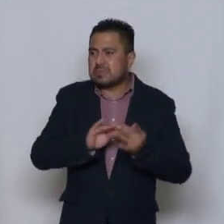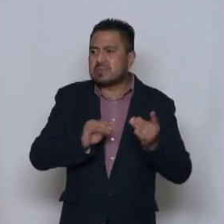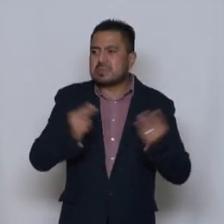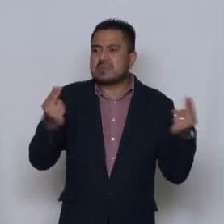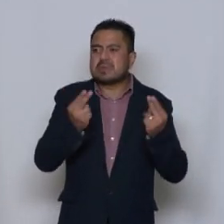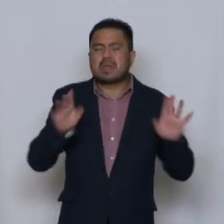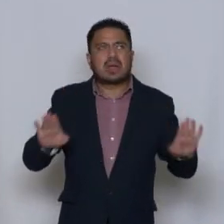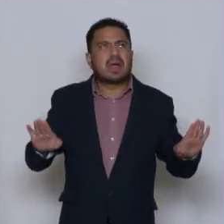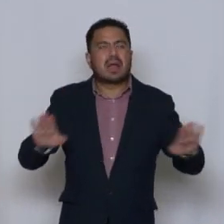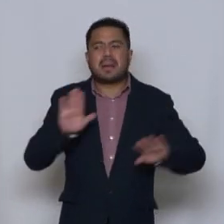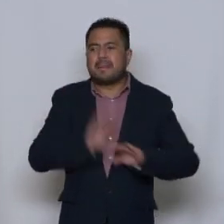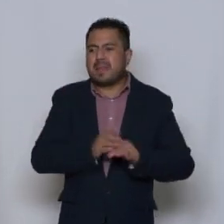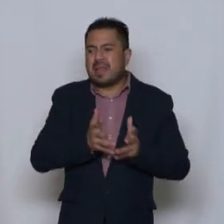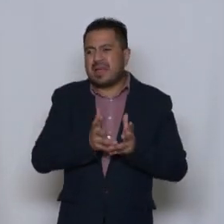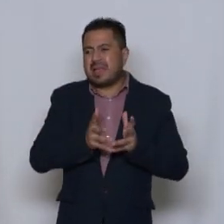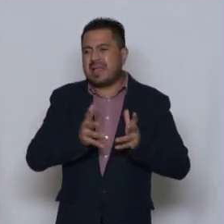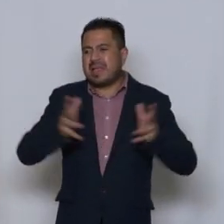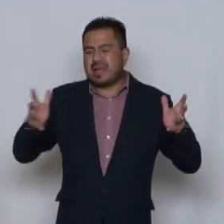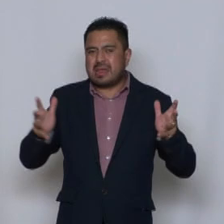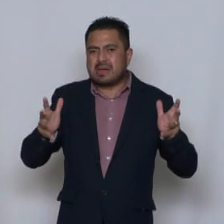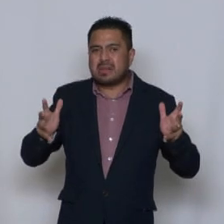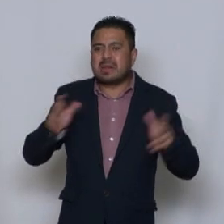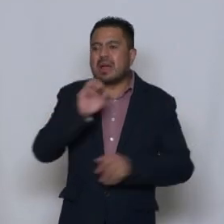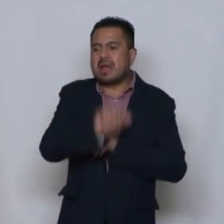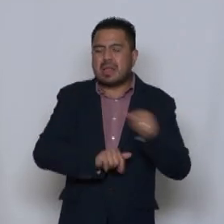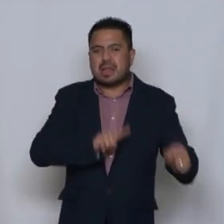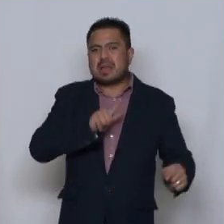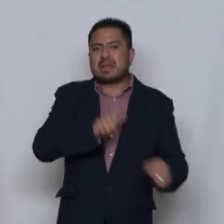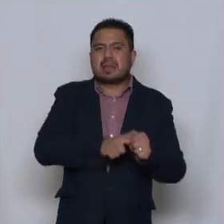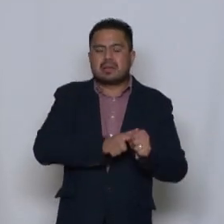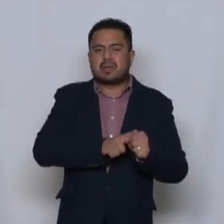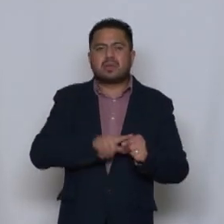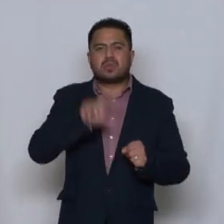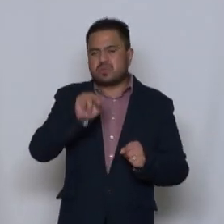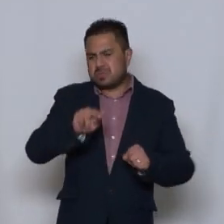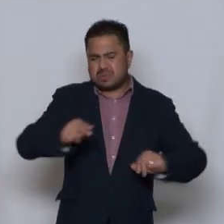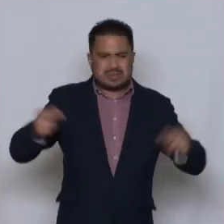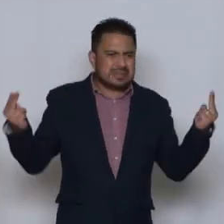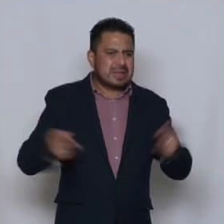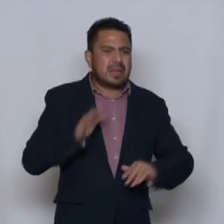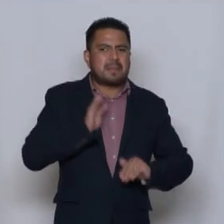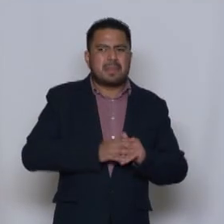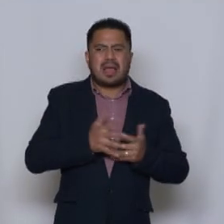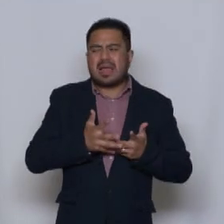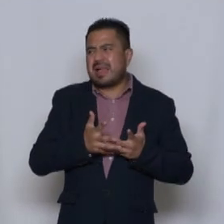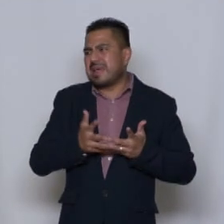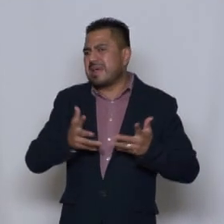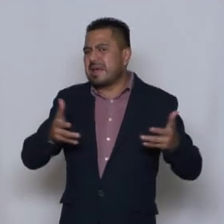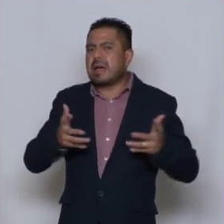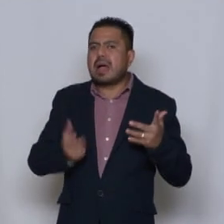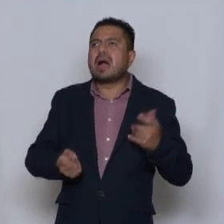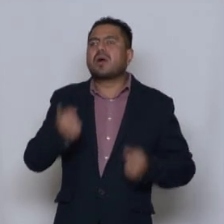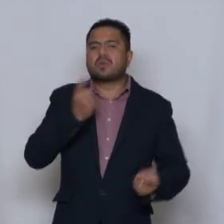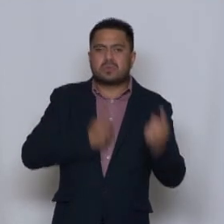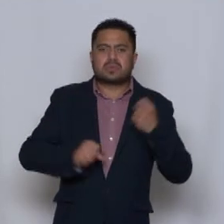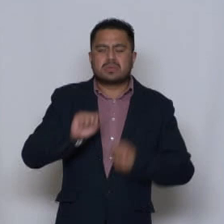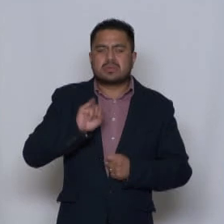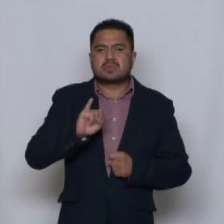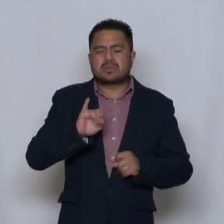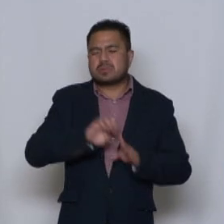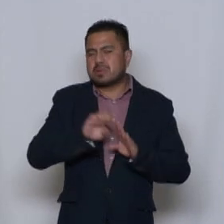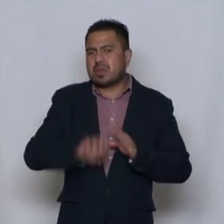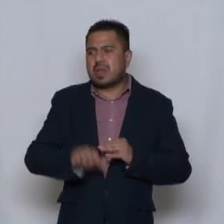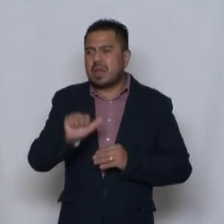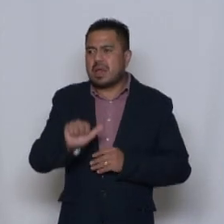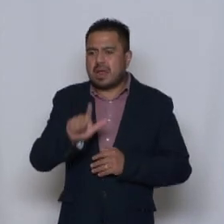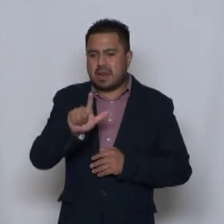alas muy, muy grandes. Los animales no las necesitan tan grandes. Algunos sí, por ejemplo, los albatros tienen